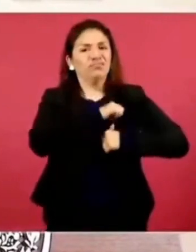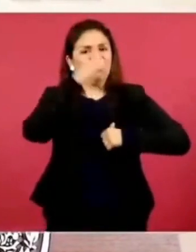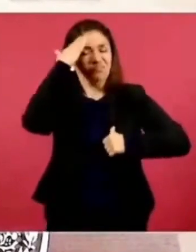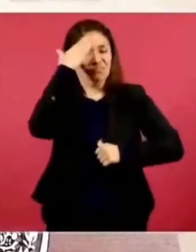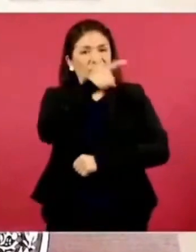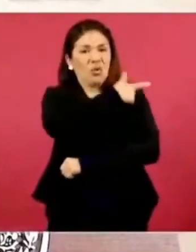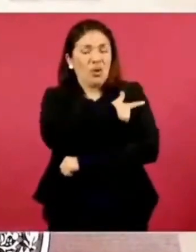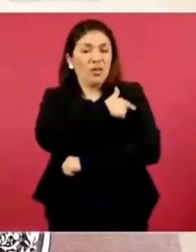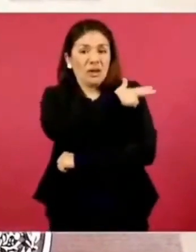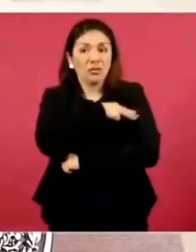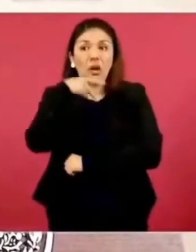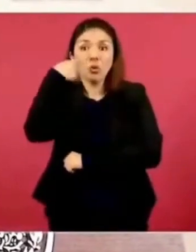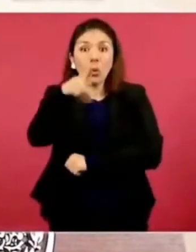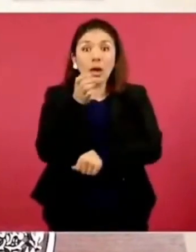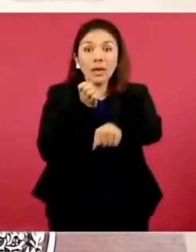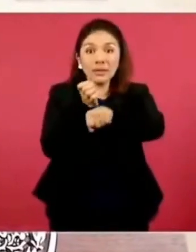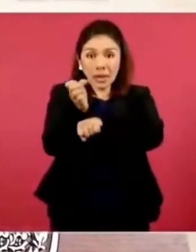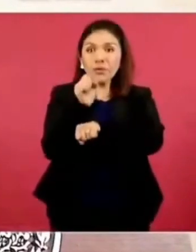en el estado.